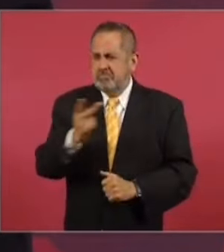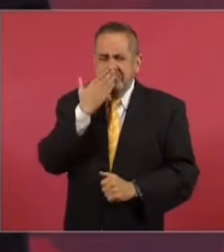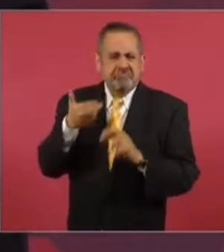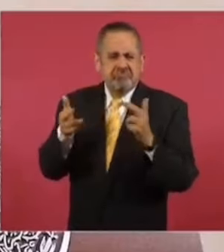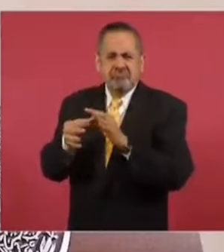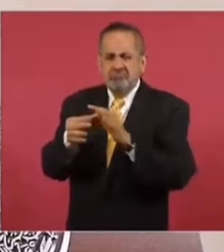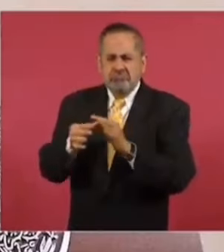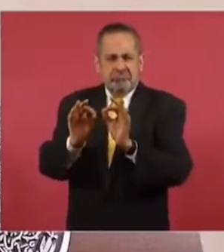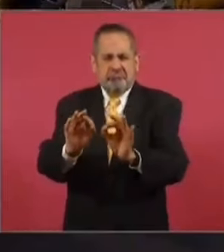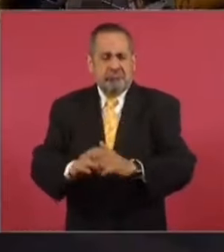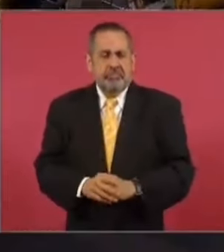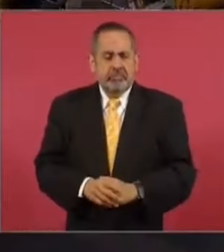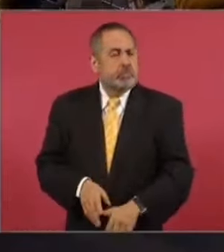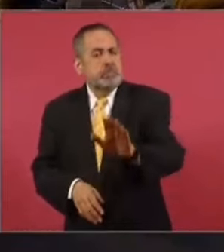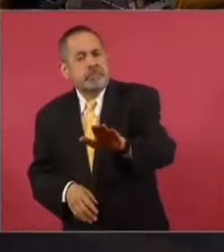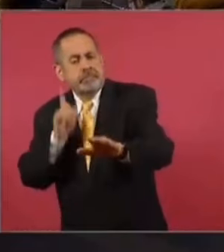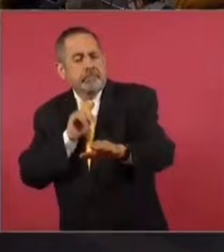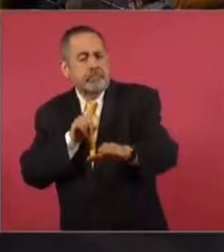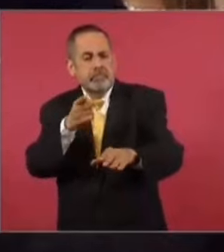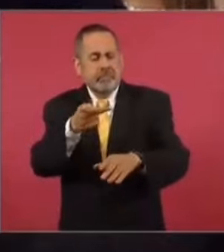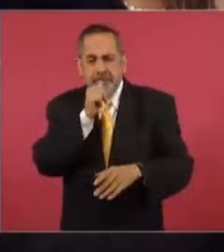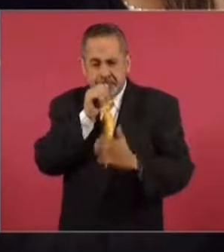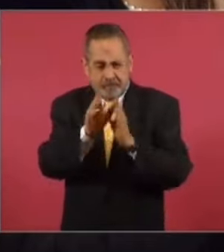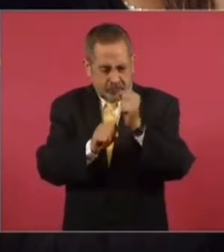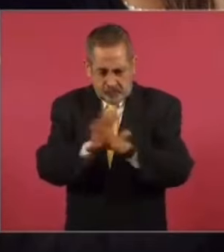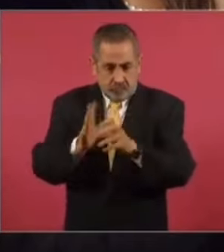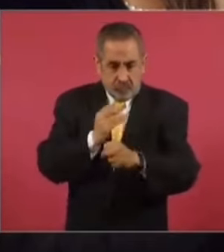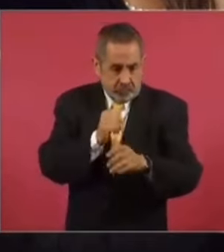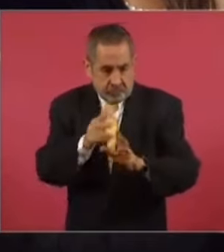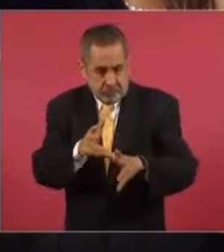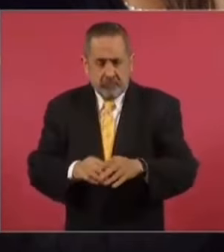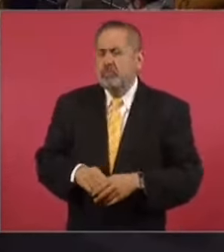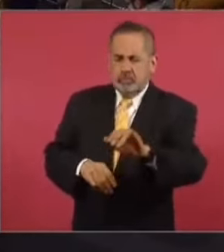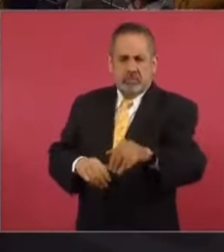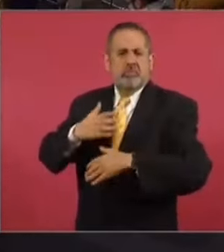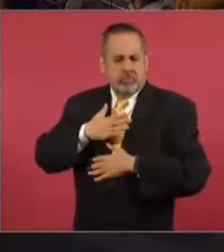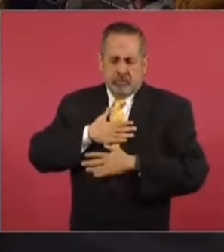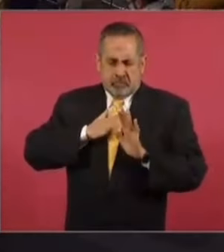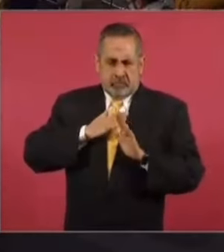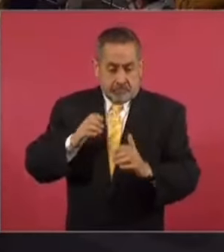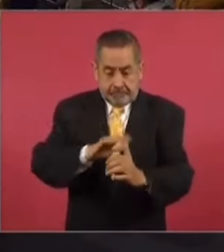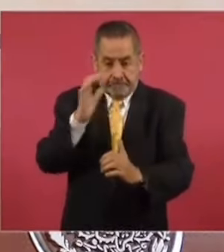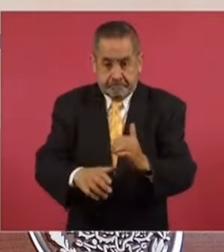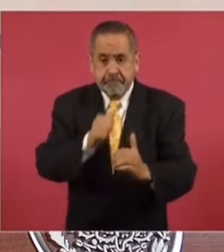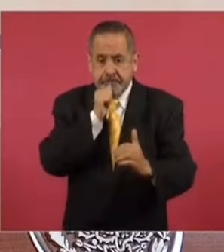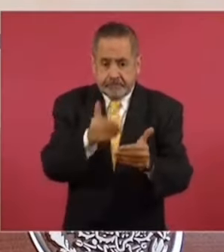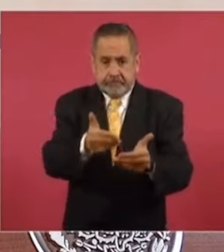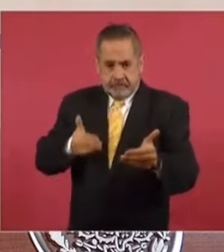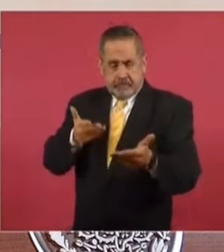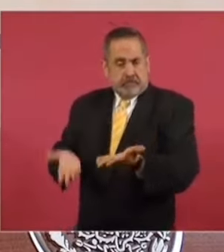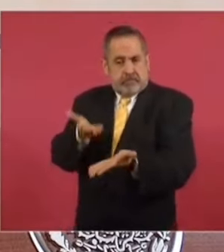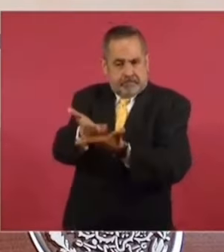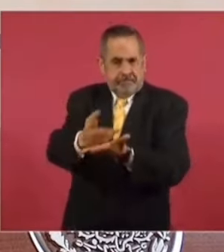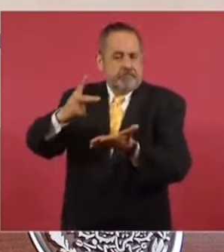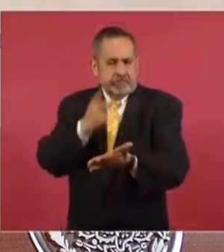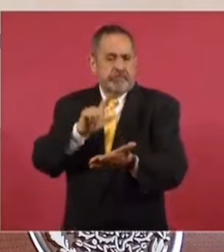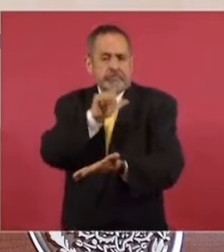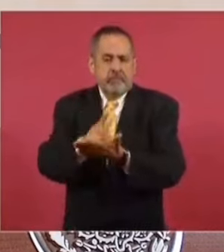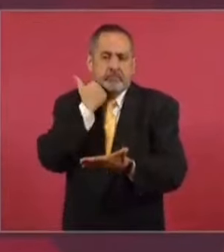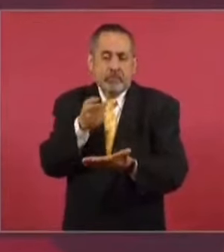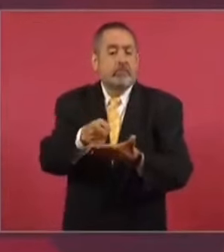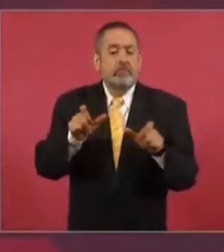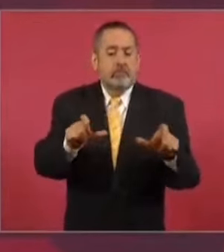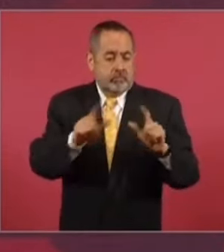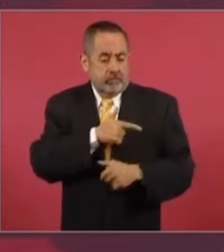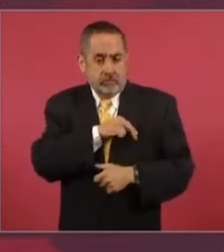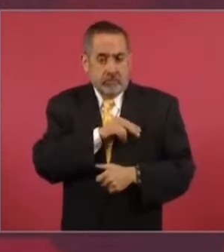estrecha relación. En tanto no se haga, como usted mencionaba, una reforma constitucional. Yo voy a plantear, antes de irme, de que la Guardia Nacional pase a